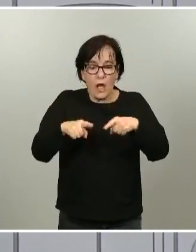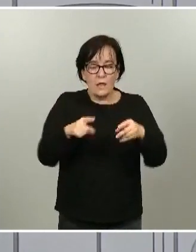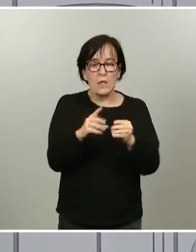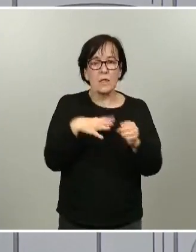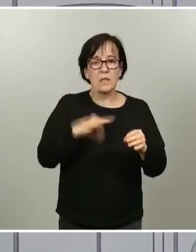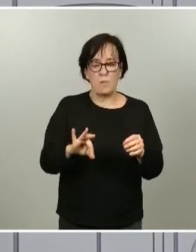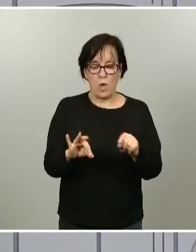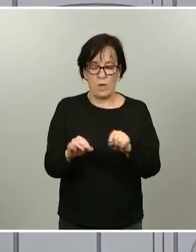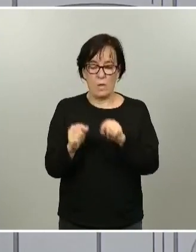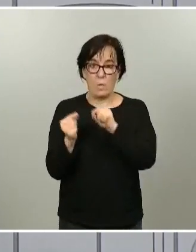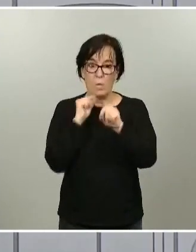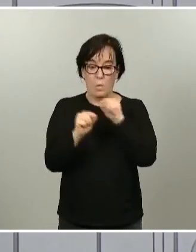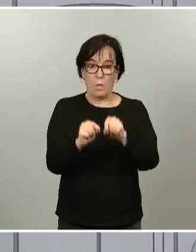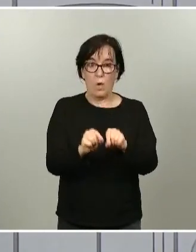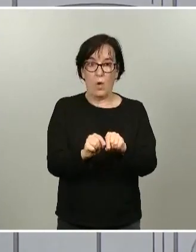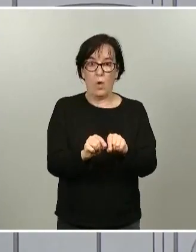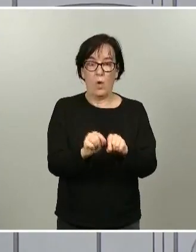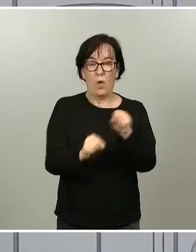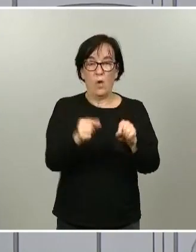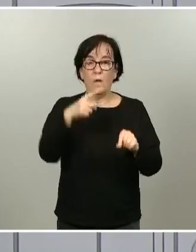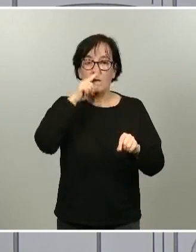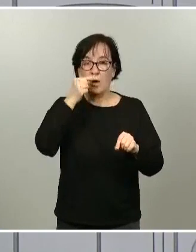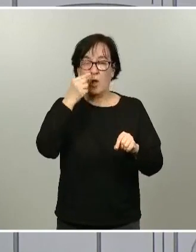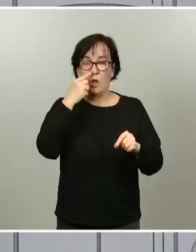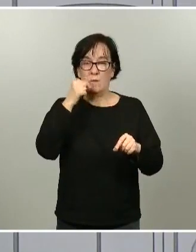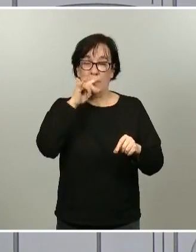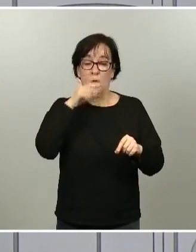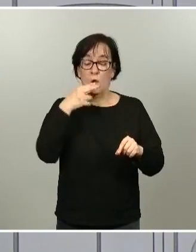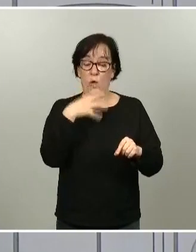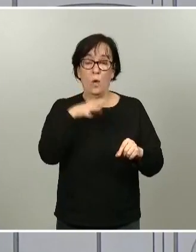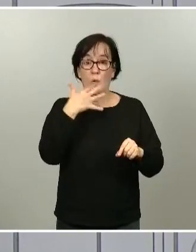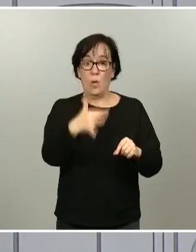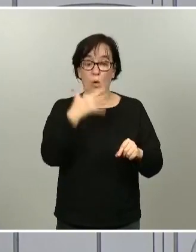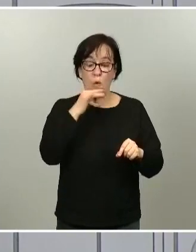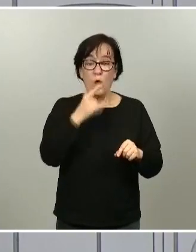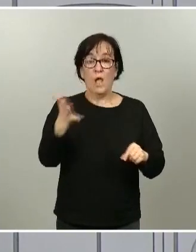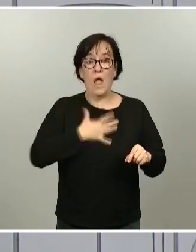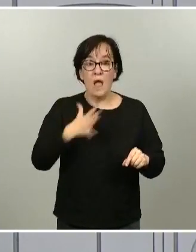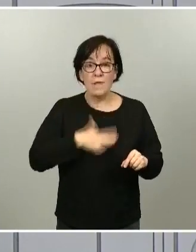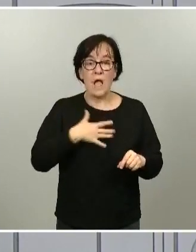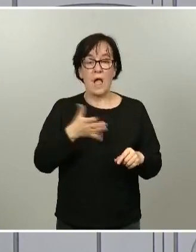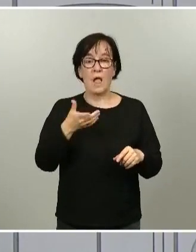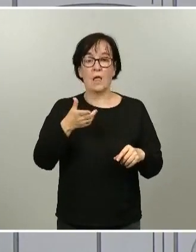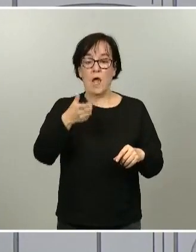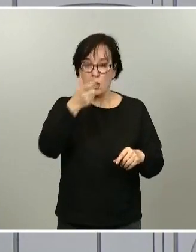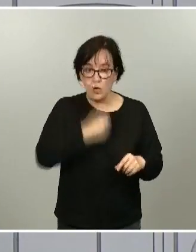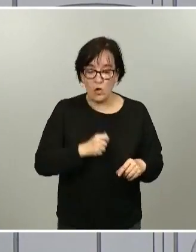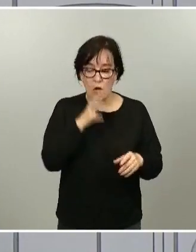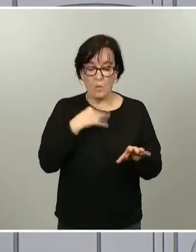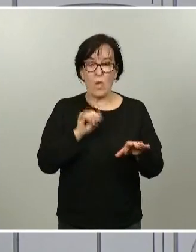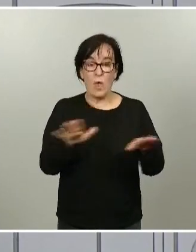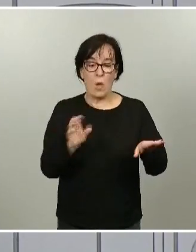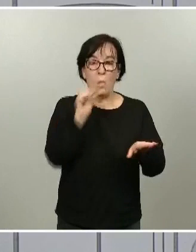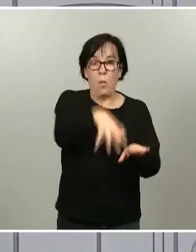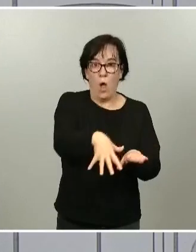infectar o contaminar con las gotas gruesas que nos salen de la boca al hablar, al toser, al estornudar, y que pueden depositarse en estos objetos. Sí